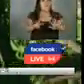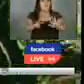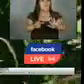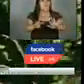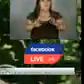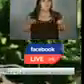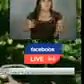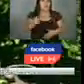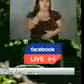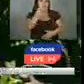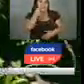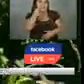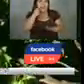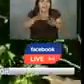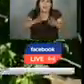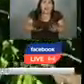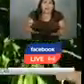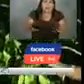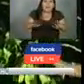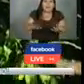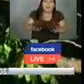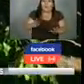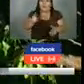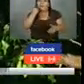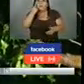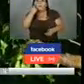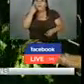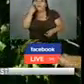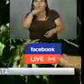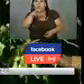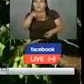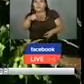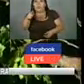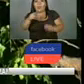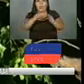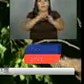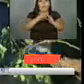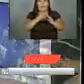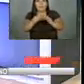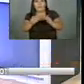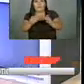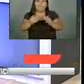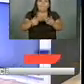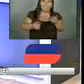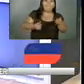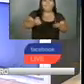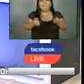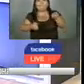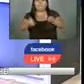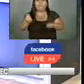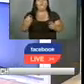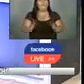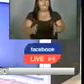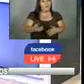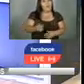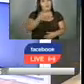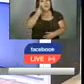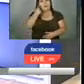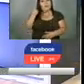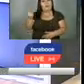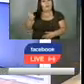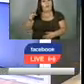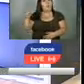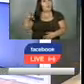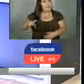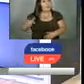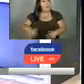que mantenga la calma y tenga mucho cuidado, sobre todo si va a salir en estos momentos de su hogar, porque estamos viendo y estamos en